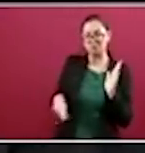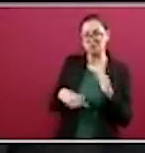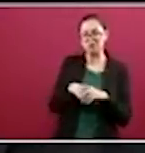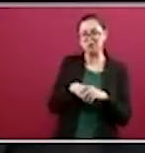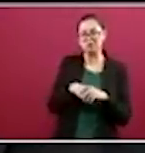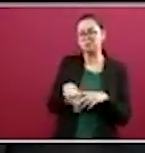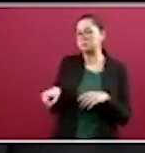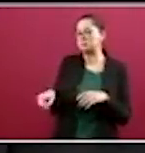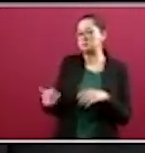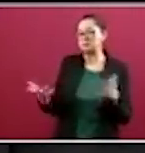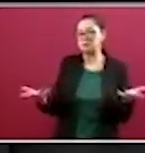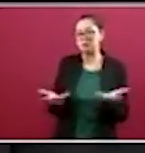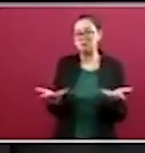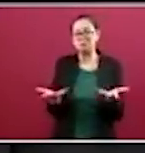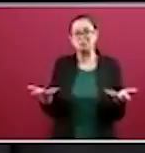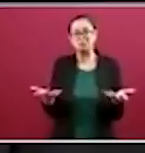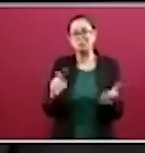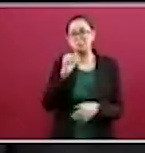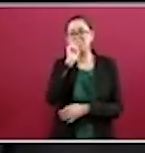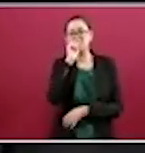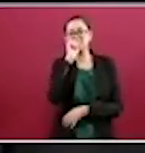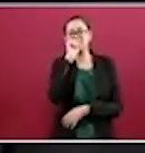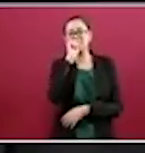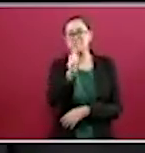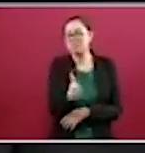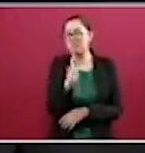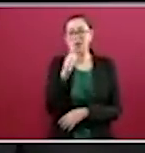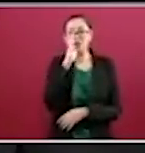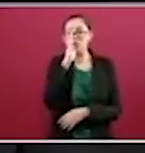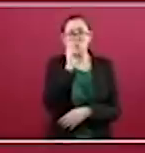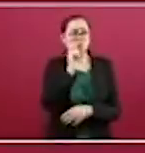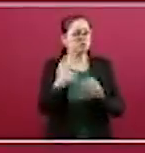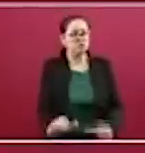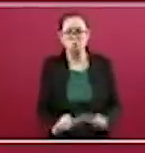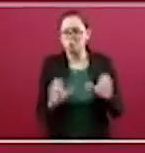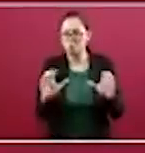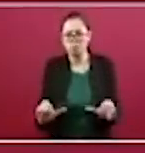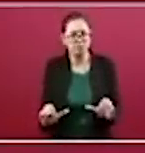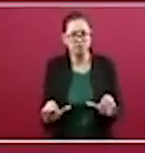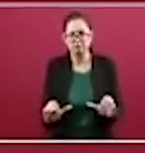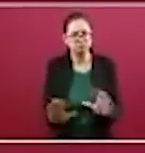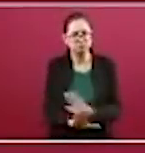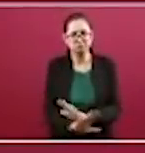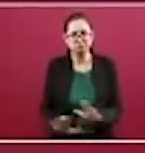hacer labores de seguridad pública.